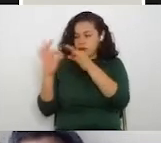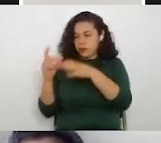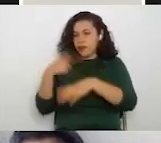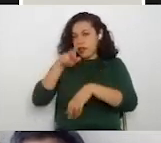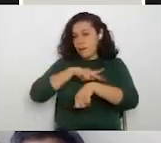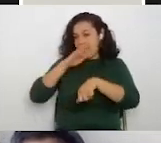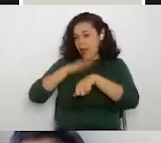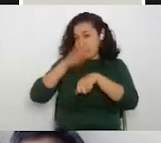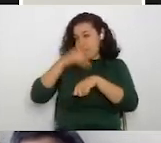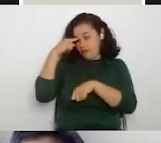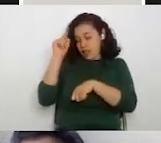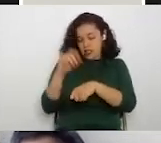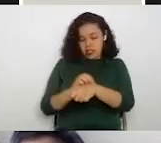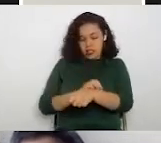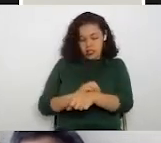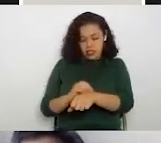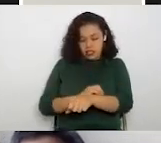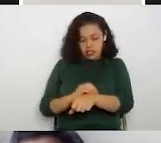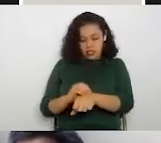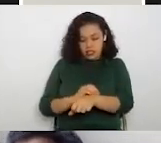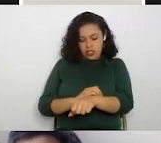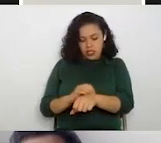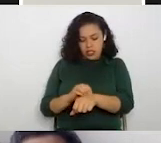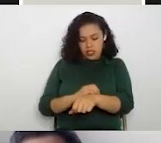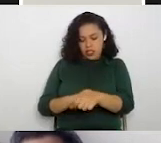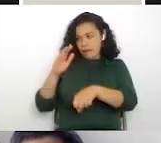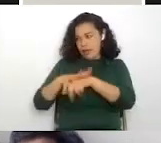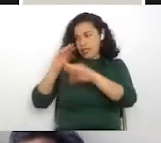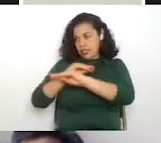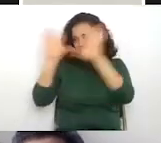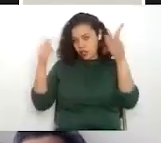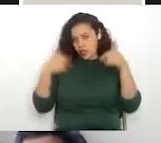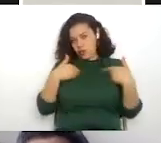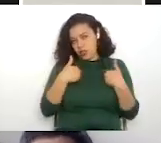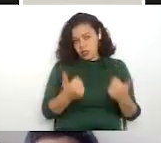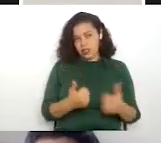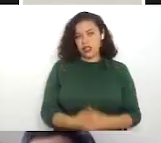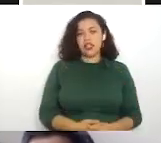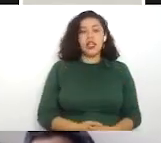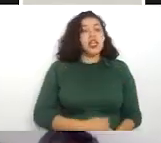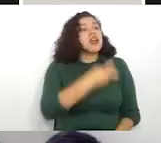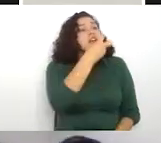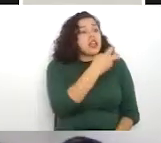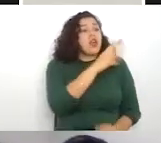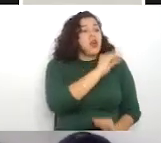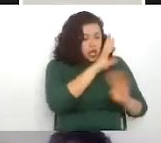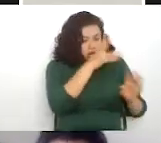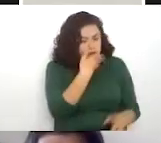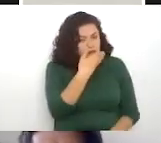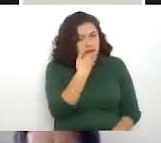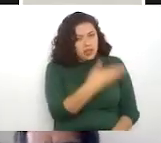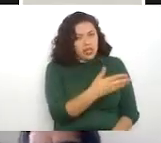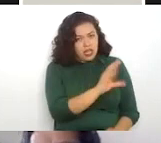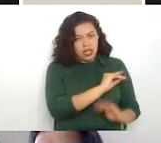facilita pues me aclara. Claro. Y tiene usted toda la razón, Cristi, por supuesto